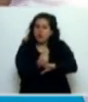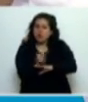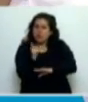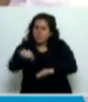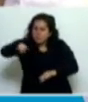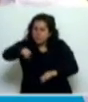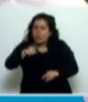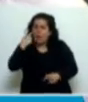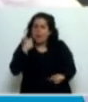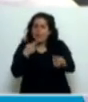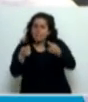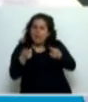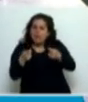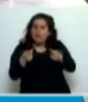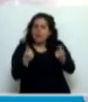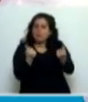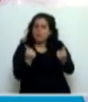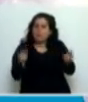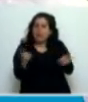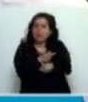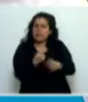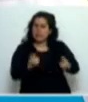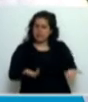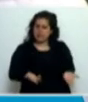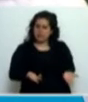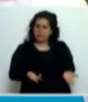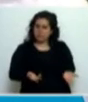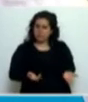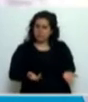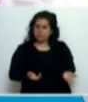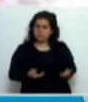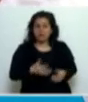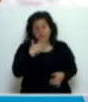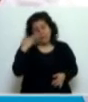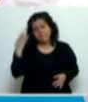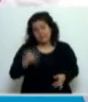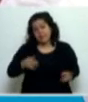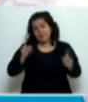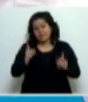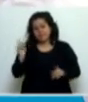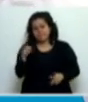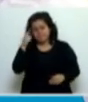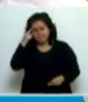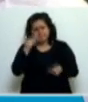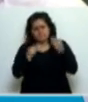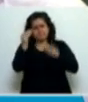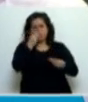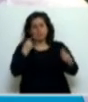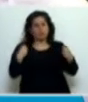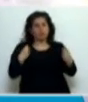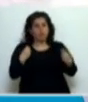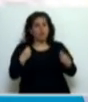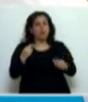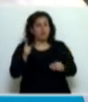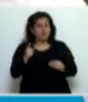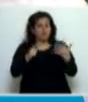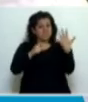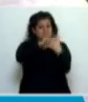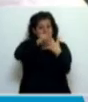la rentabilidad o no de estos títulos. Y la verdad es que también nos preocupa el hecho que de estos